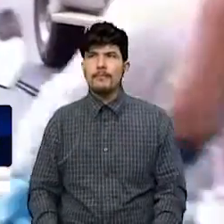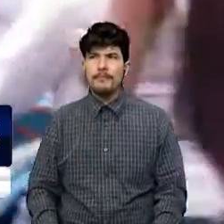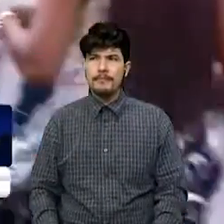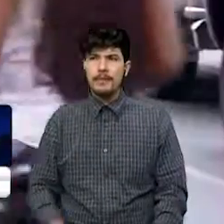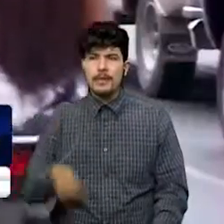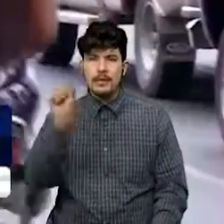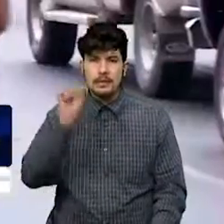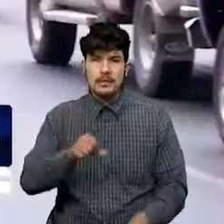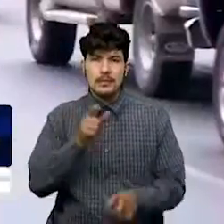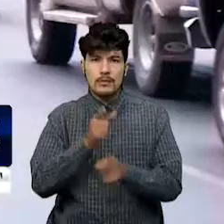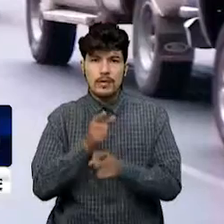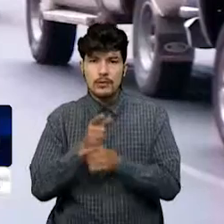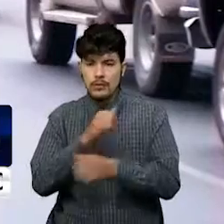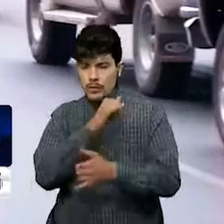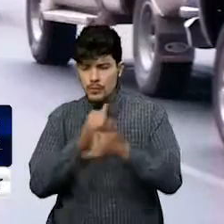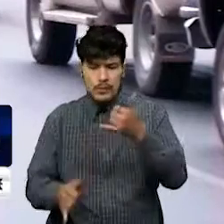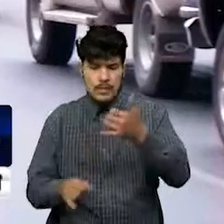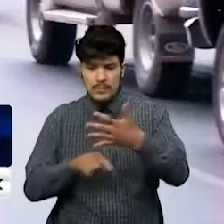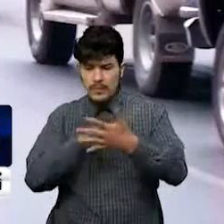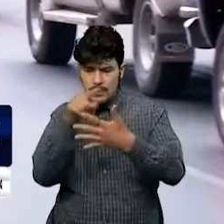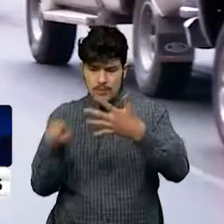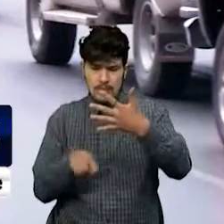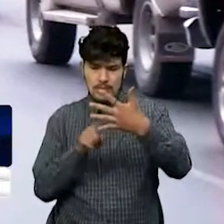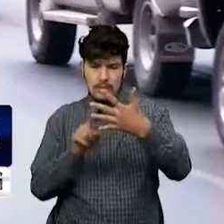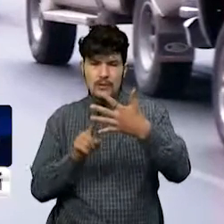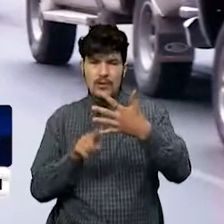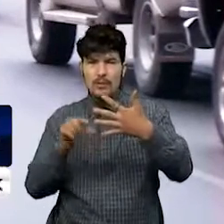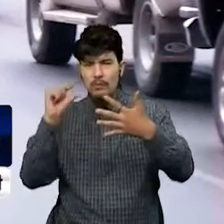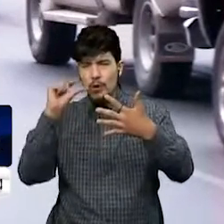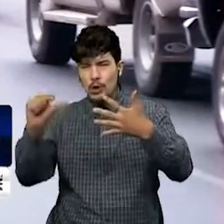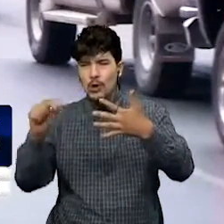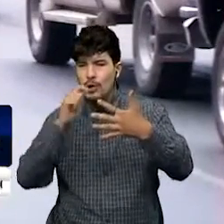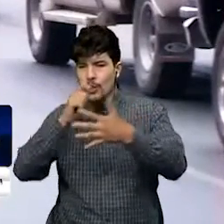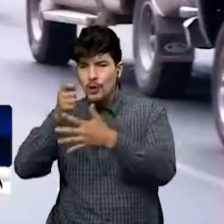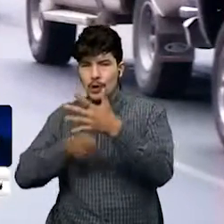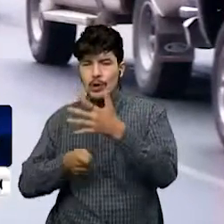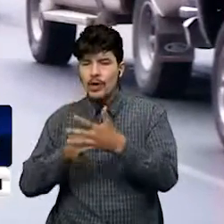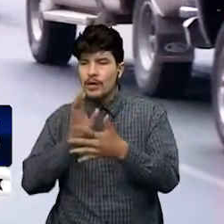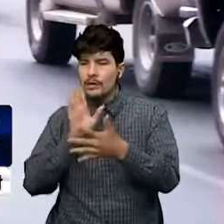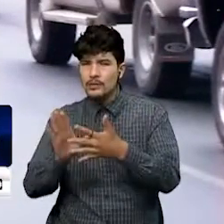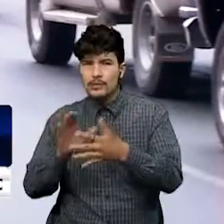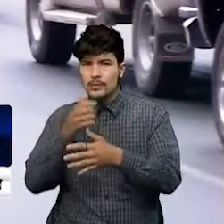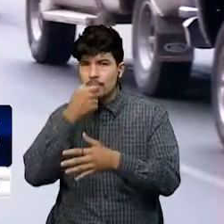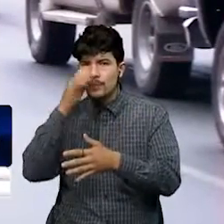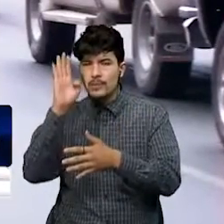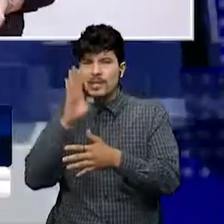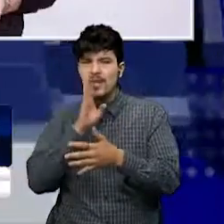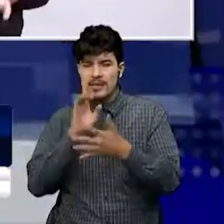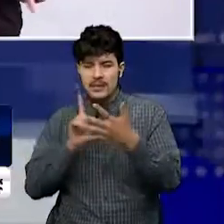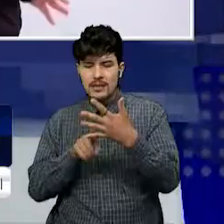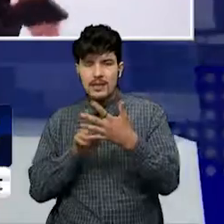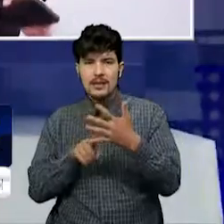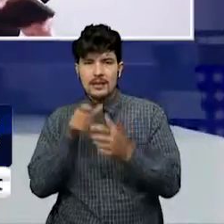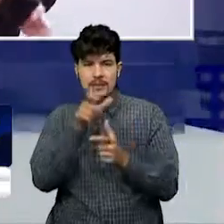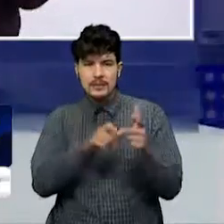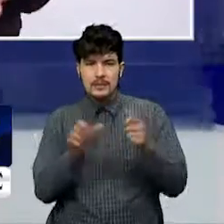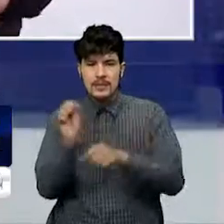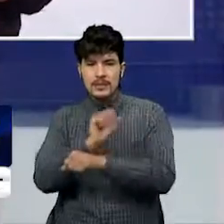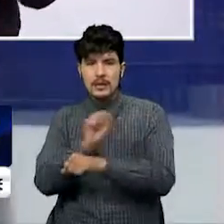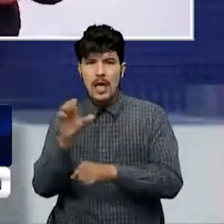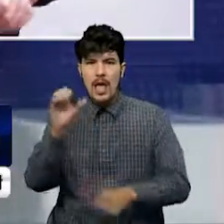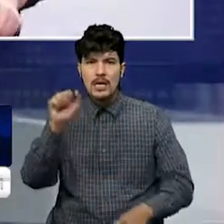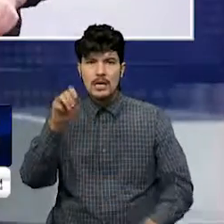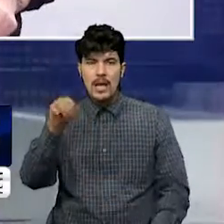que quienes ocupan el último lugar de la lista, los menos infractores en Cúcuta por parte de la Secretaría de Tránsito, son aquellos que conducen camperos